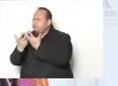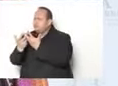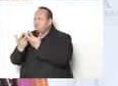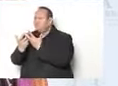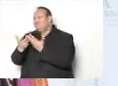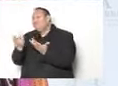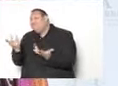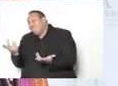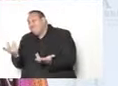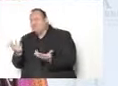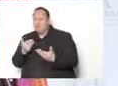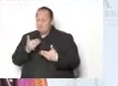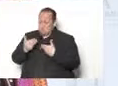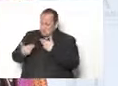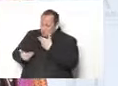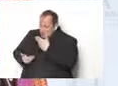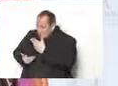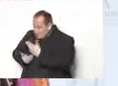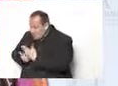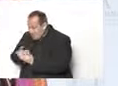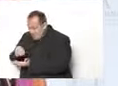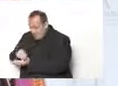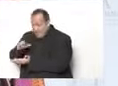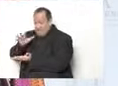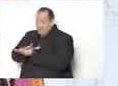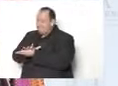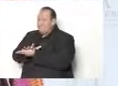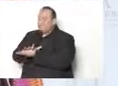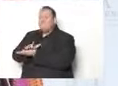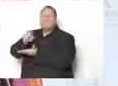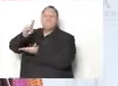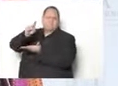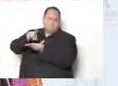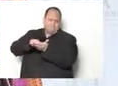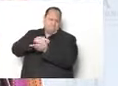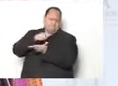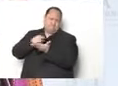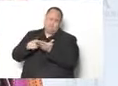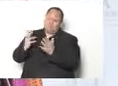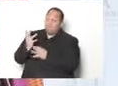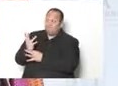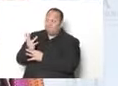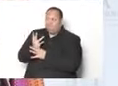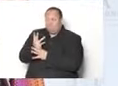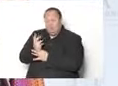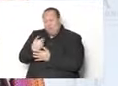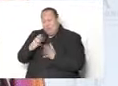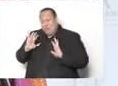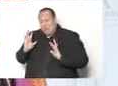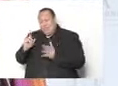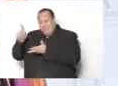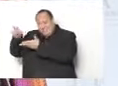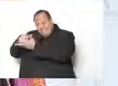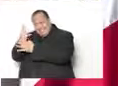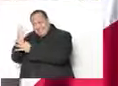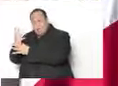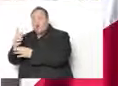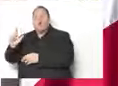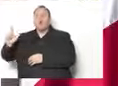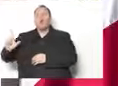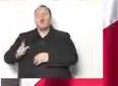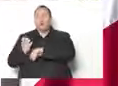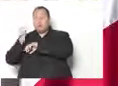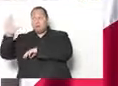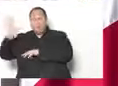la materialización del proyecto se canceló por decisiones ajenas a nuestra empresa y al gobierno